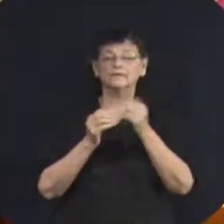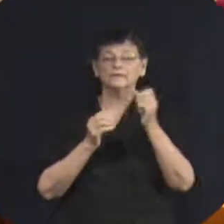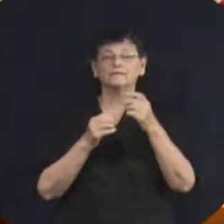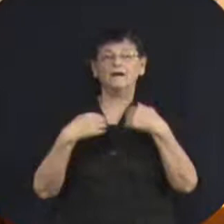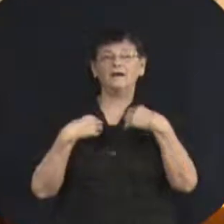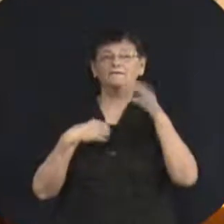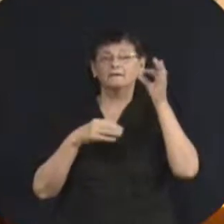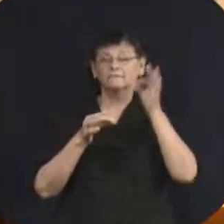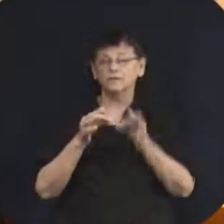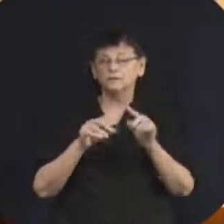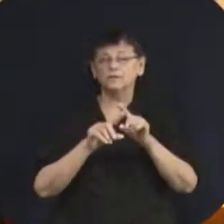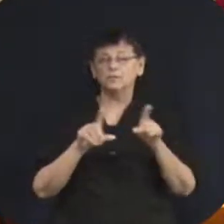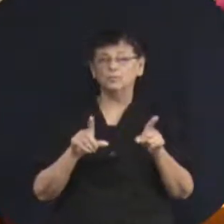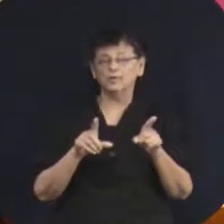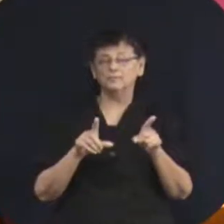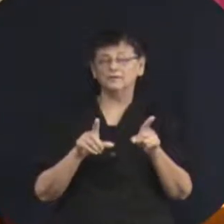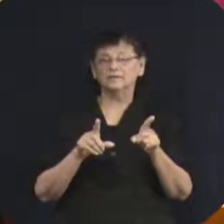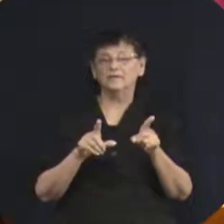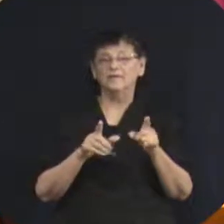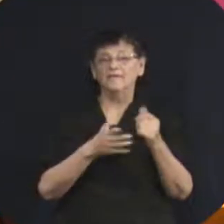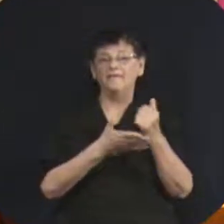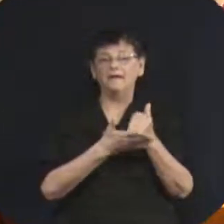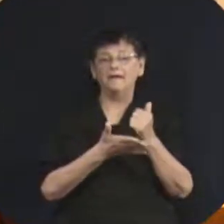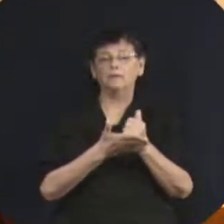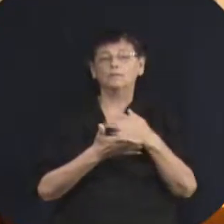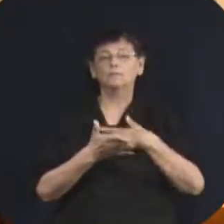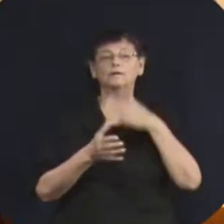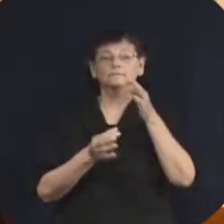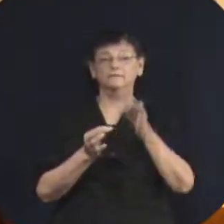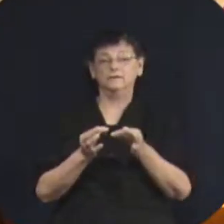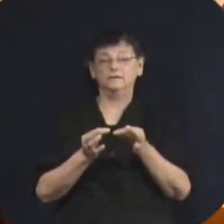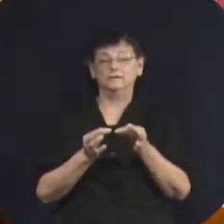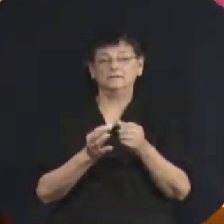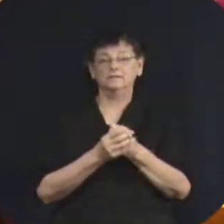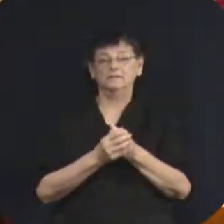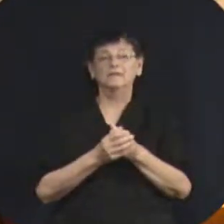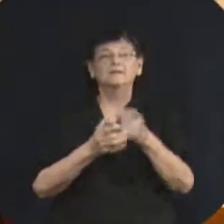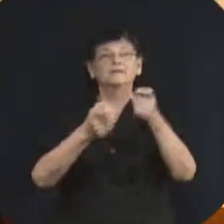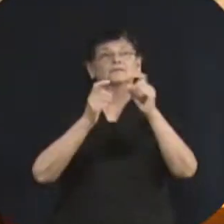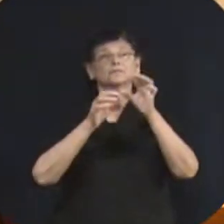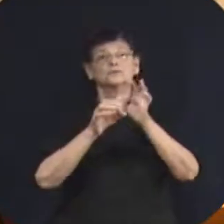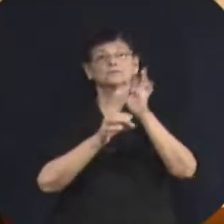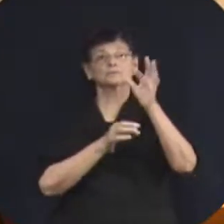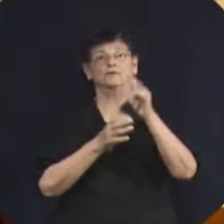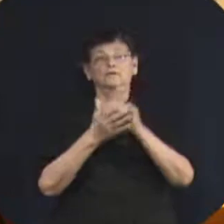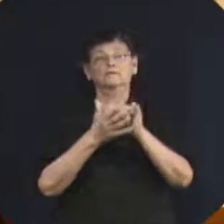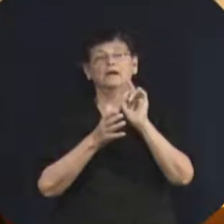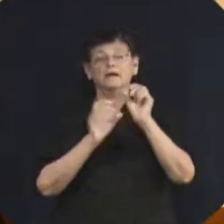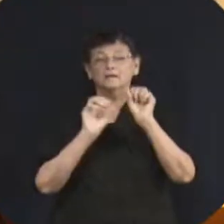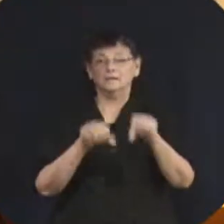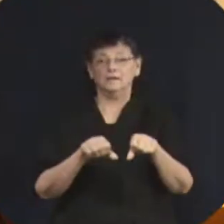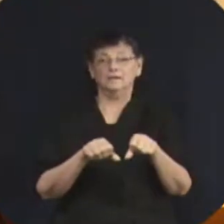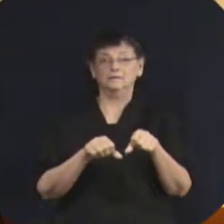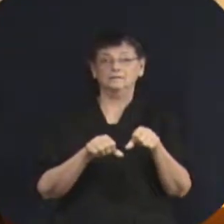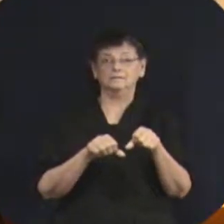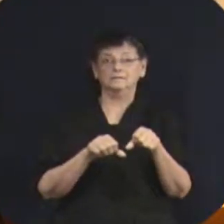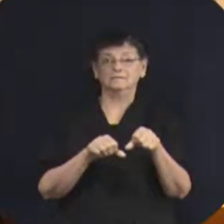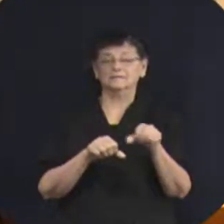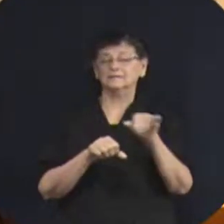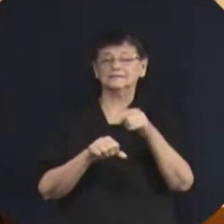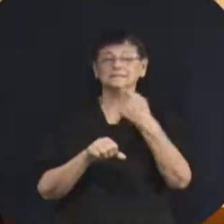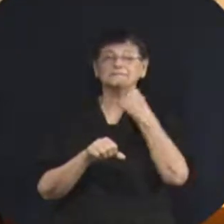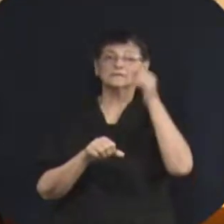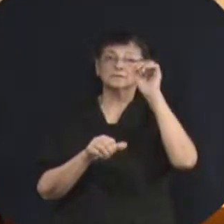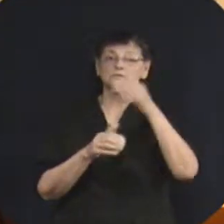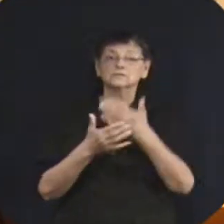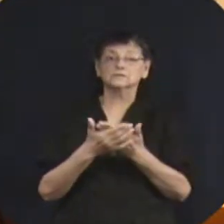fe, pero aumenta mi fe. Dame tu espíritu para que yo sea capaz, como dice